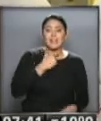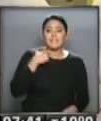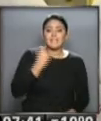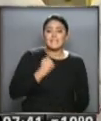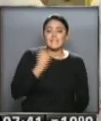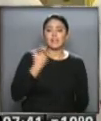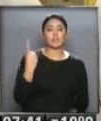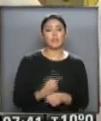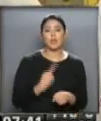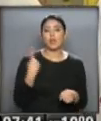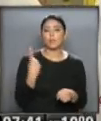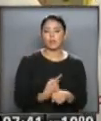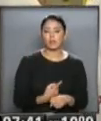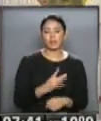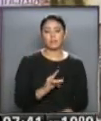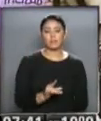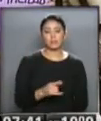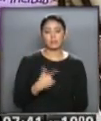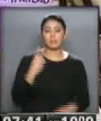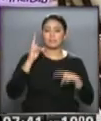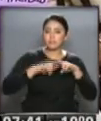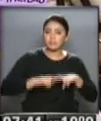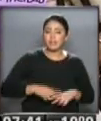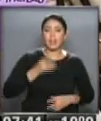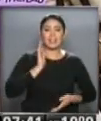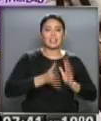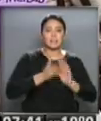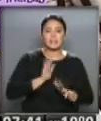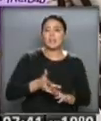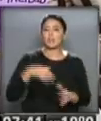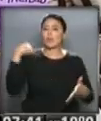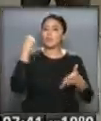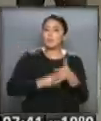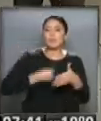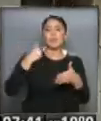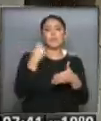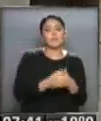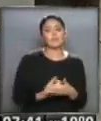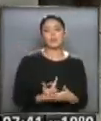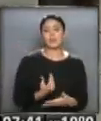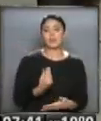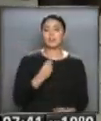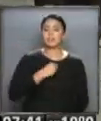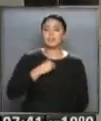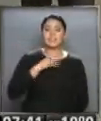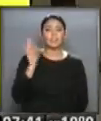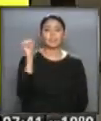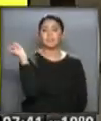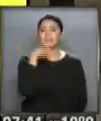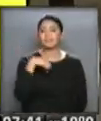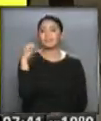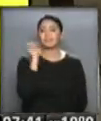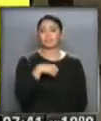poder, y estudios, tratamientos, lucha, el no sentir escuchado